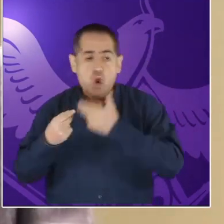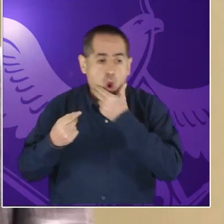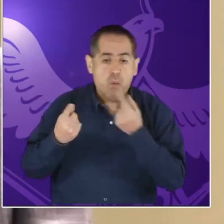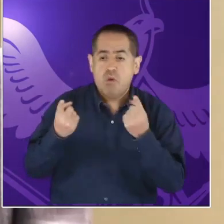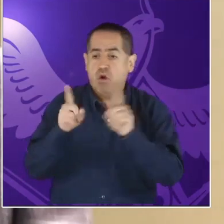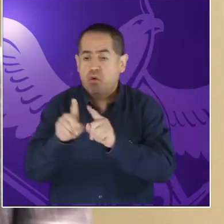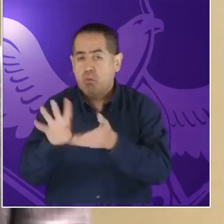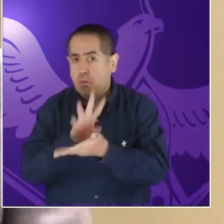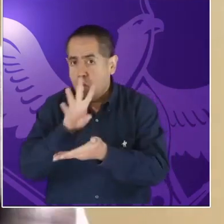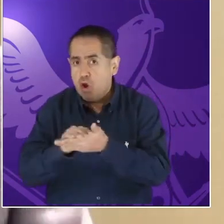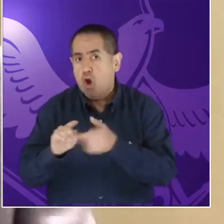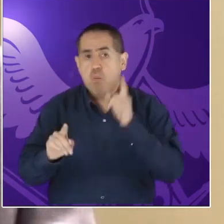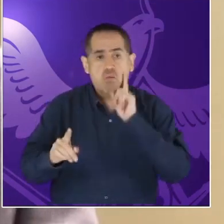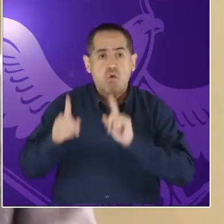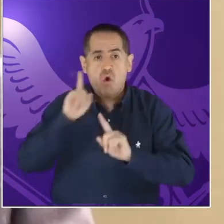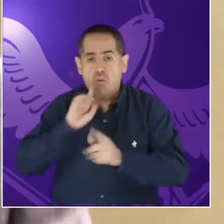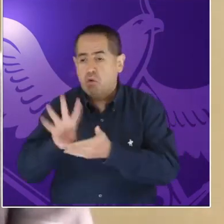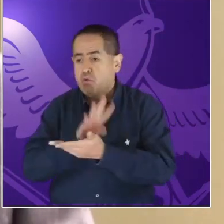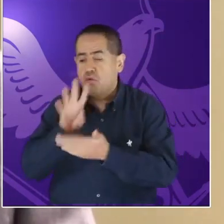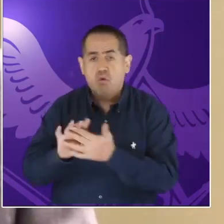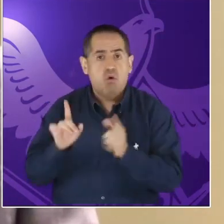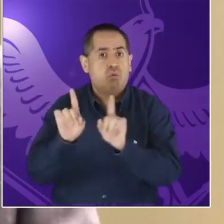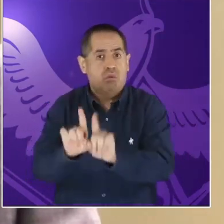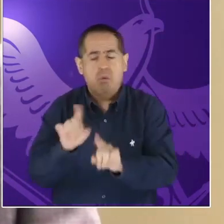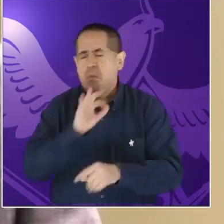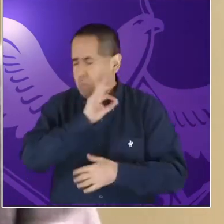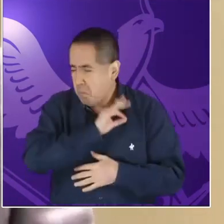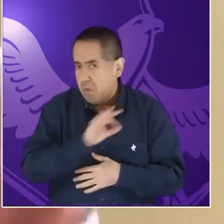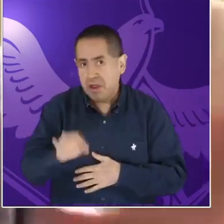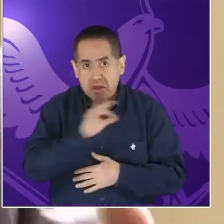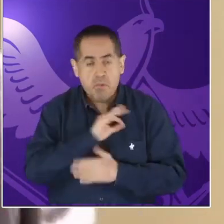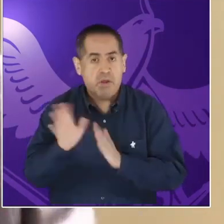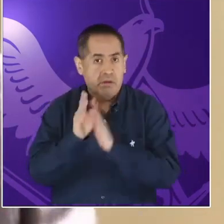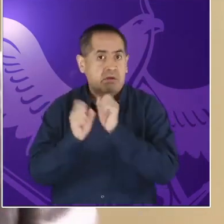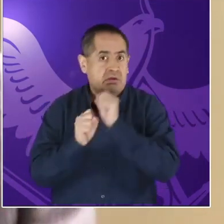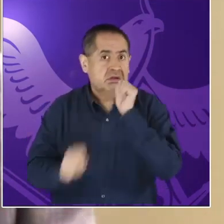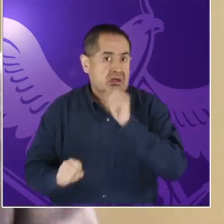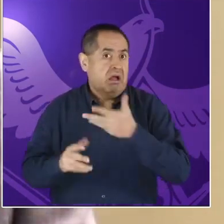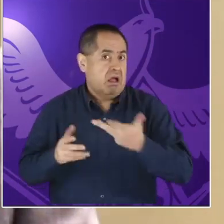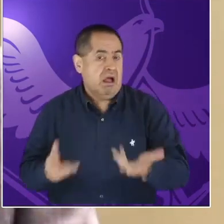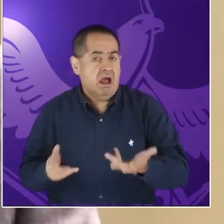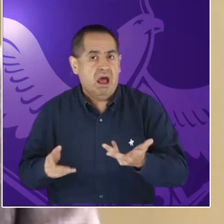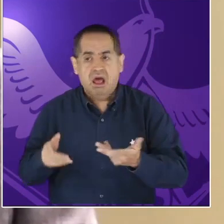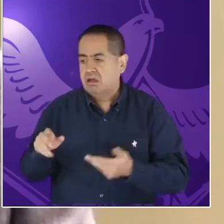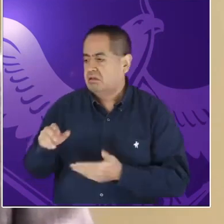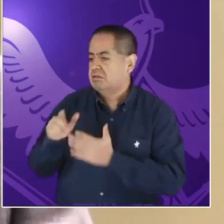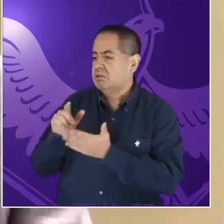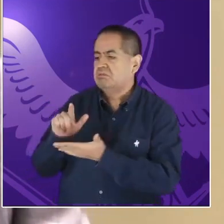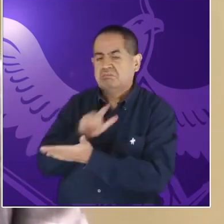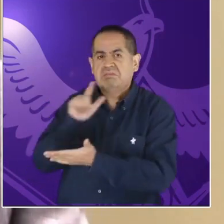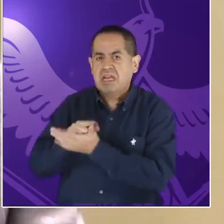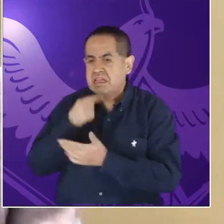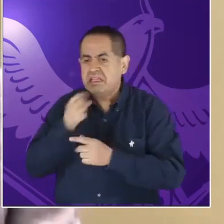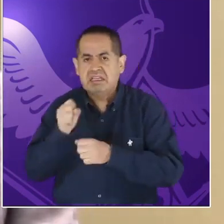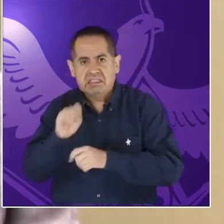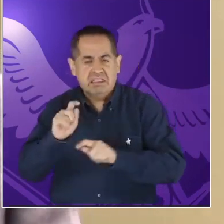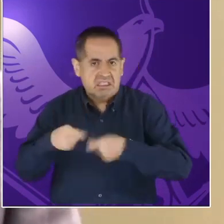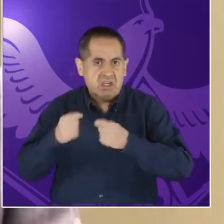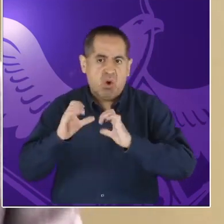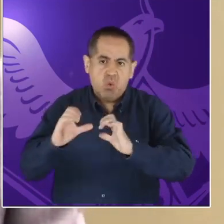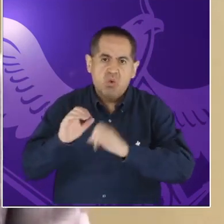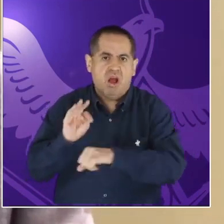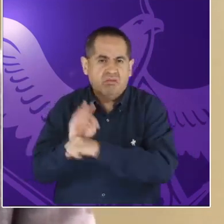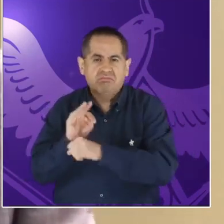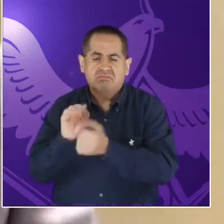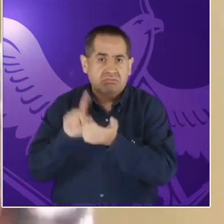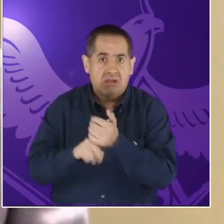fortaleza fuertísima a la institución matrimonial como eje de muchos derechos y muchas formas de protección y de cuidado de